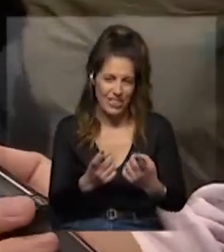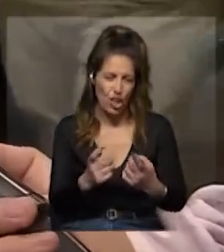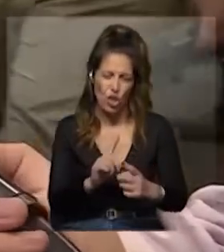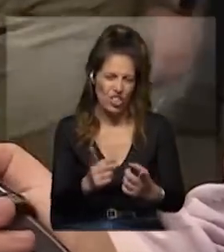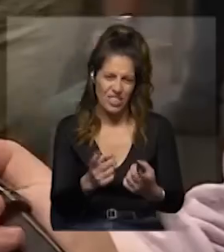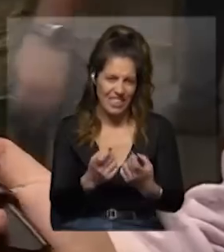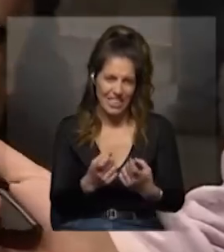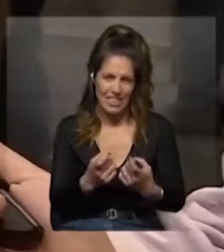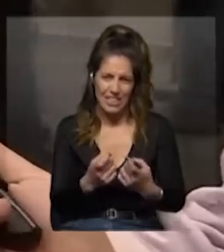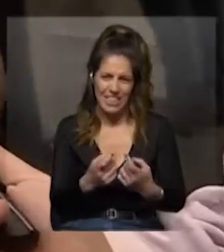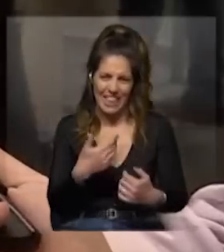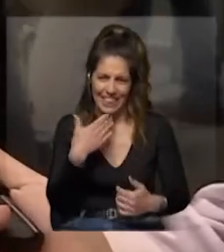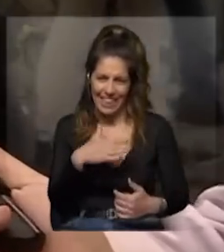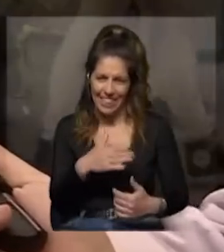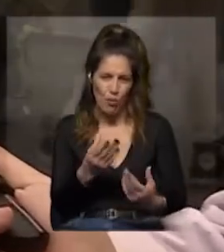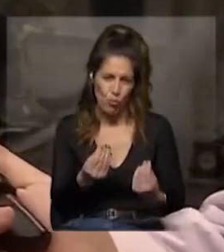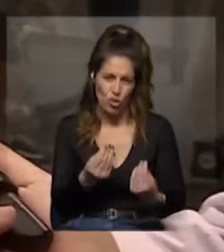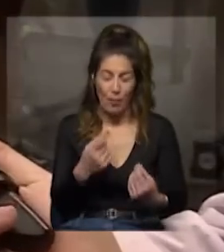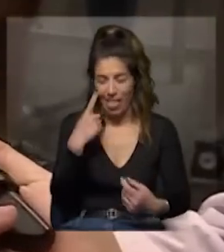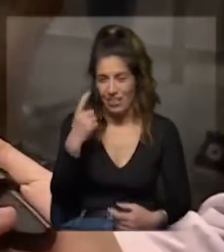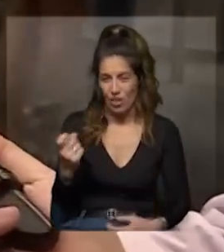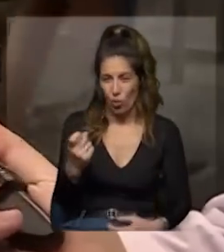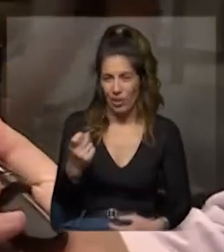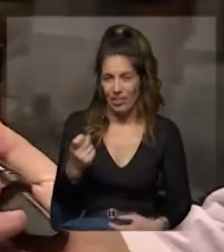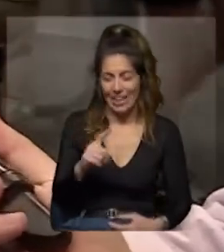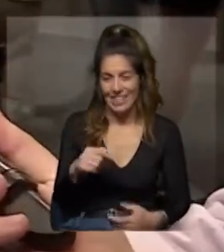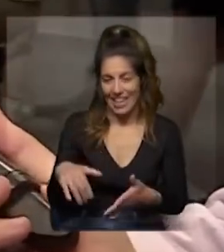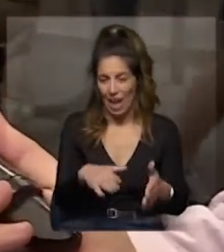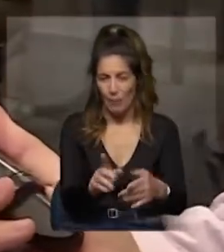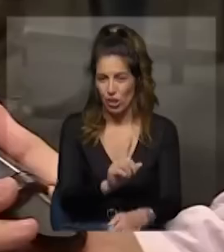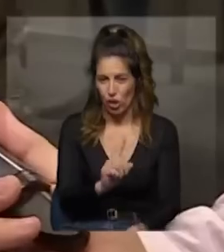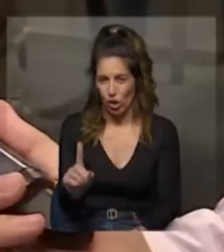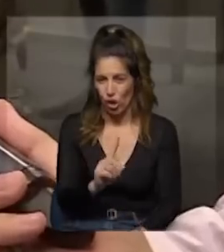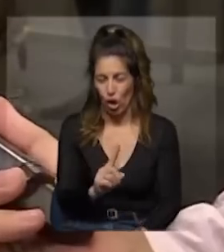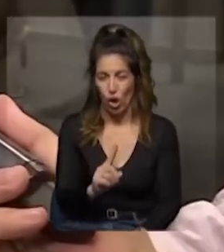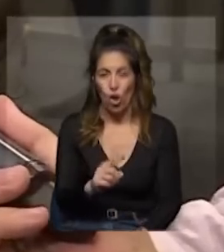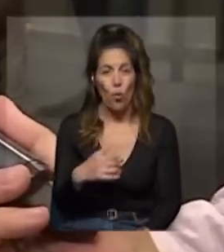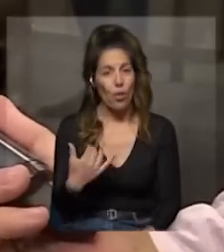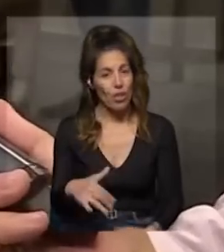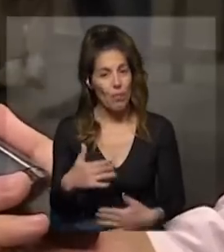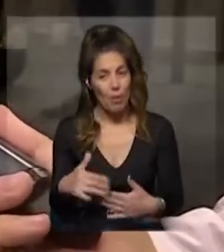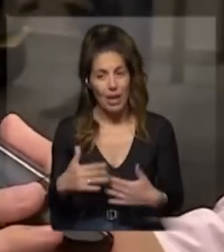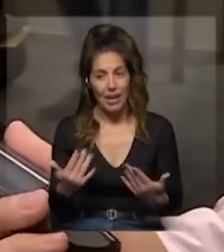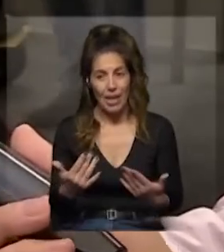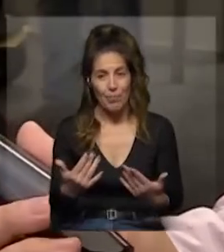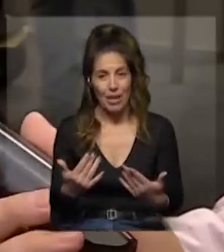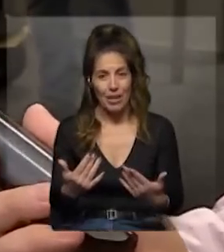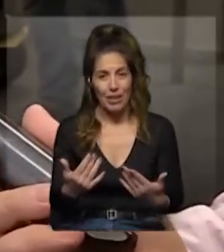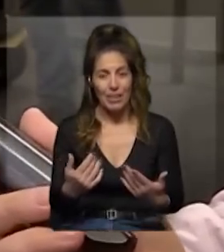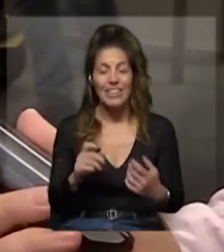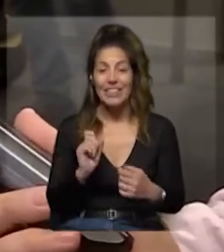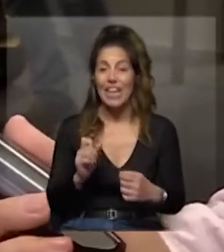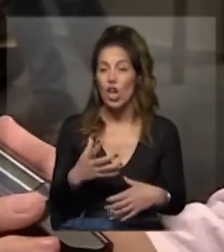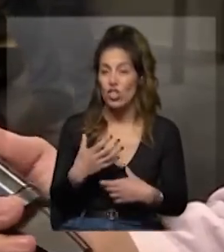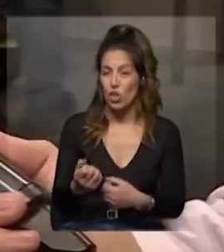necesita entender mucho De nada para darse cuenta que ese no es el camino verdad cuando las papas queman los que nos sacan las cañas del